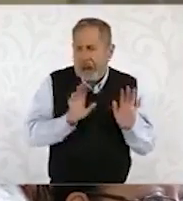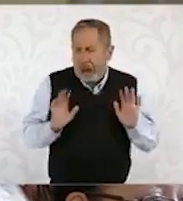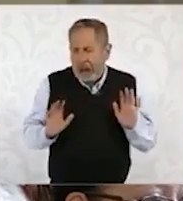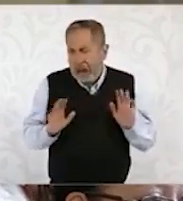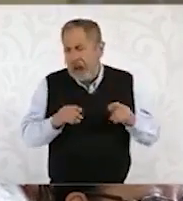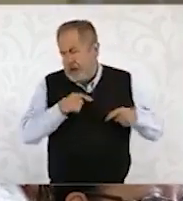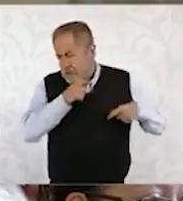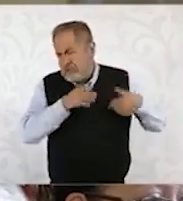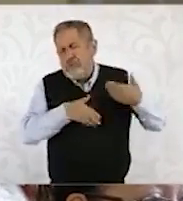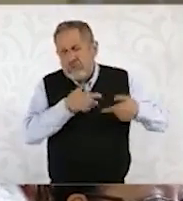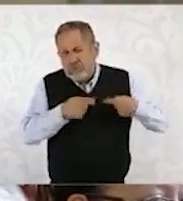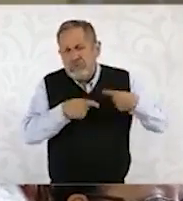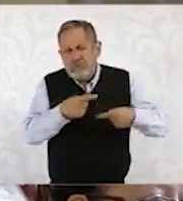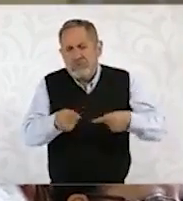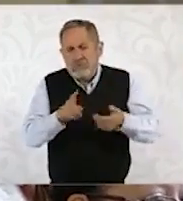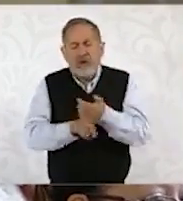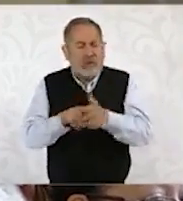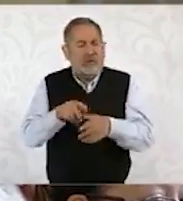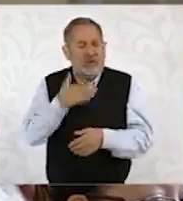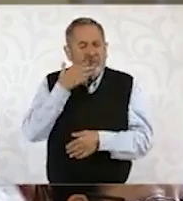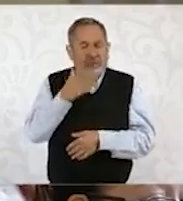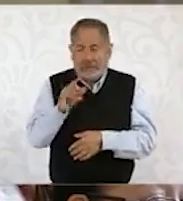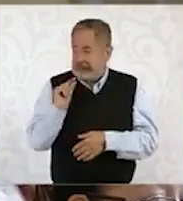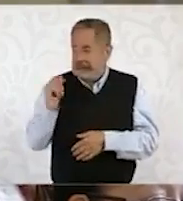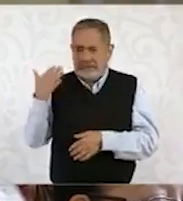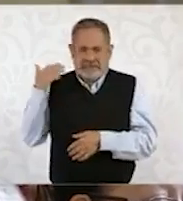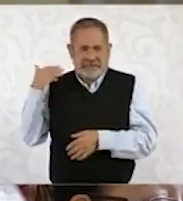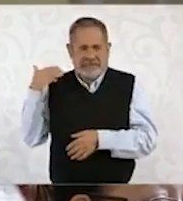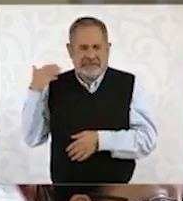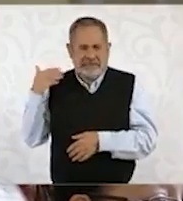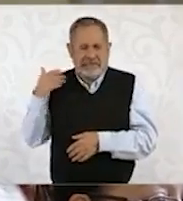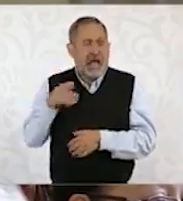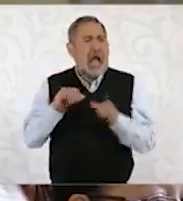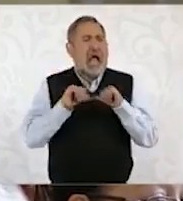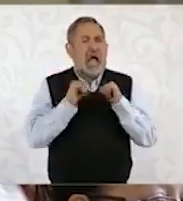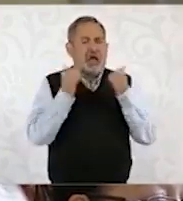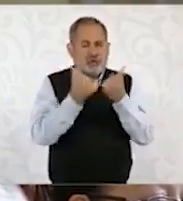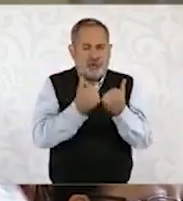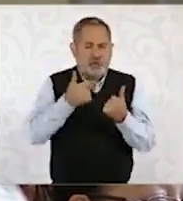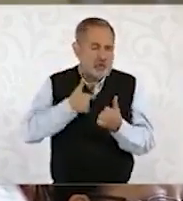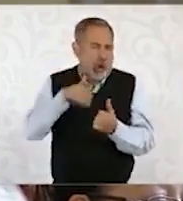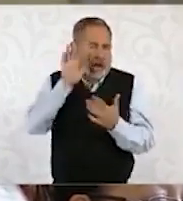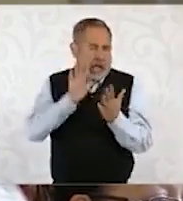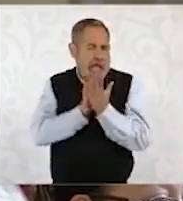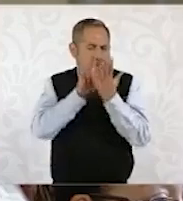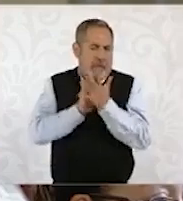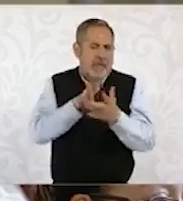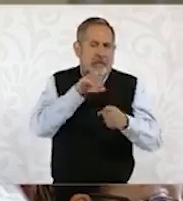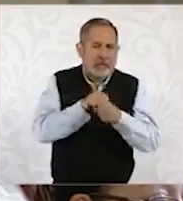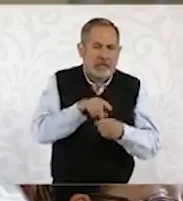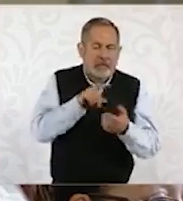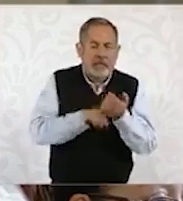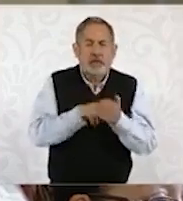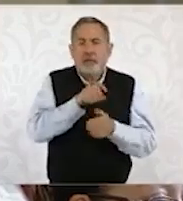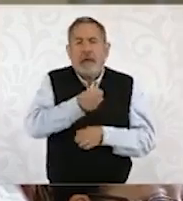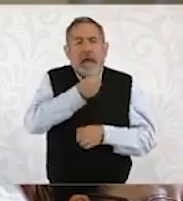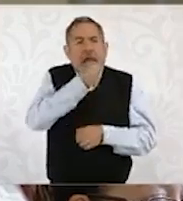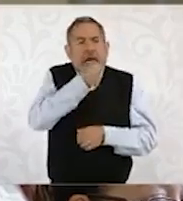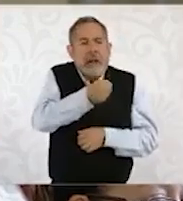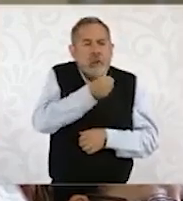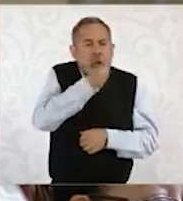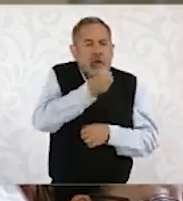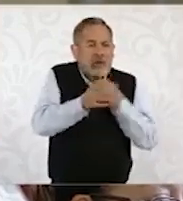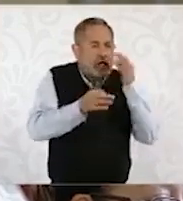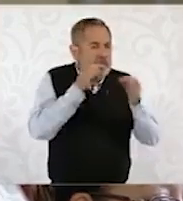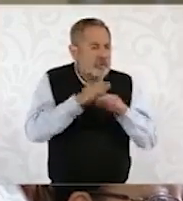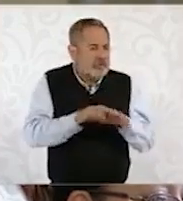periodistas mexicanos, incluido una reciente asociación en la que yo participé, la Fraternidad de Reporteros,